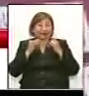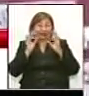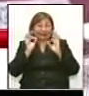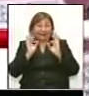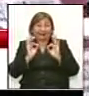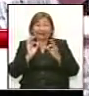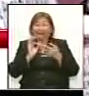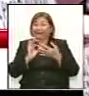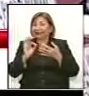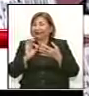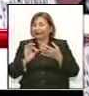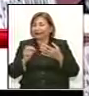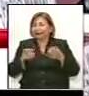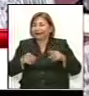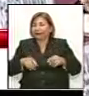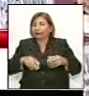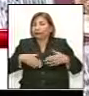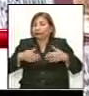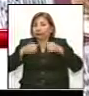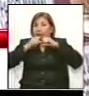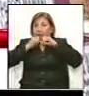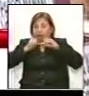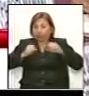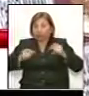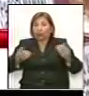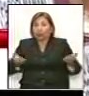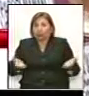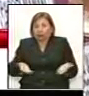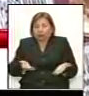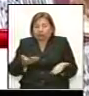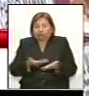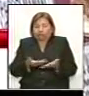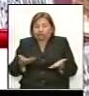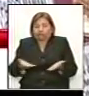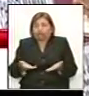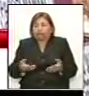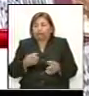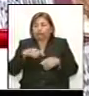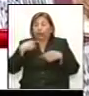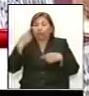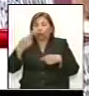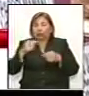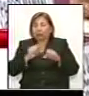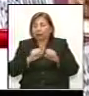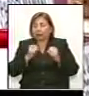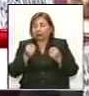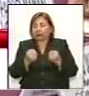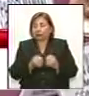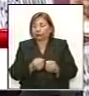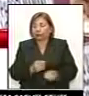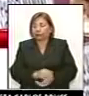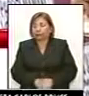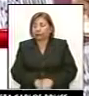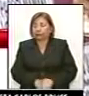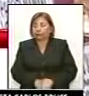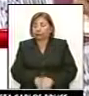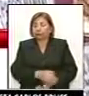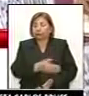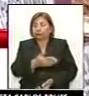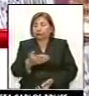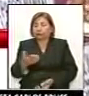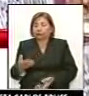específico esta secretaría pueda estar presente en nuestra próxima sesión de la comisión. Señores